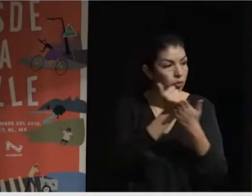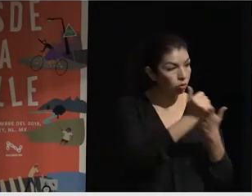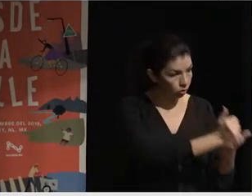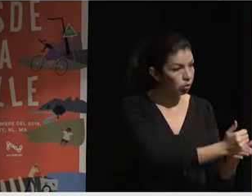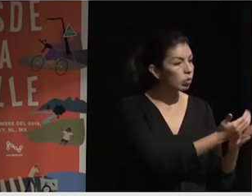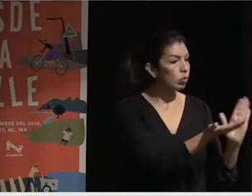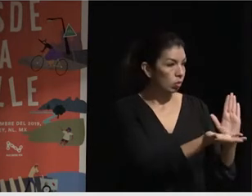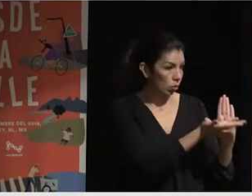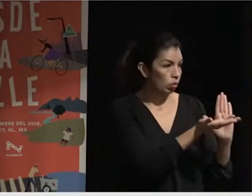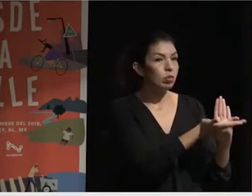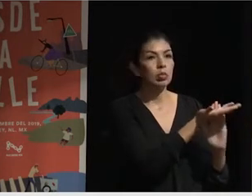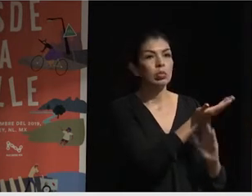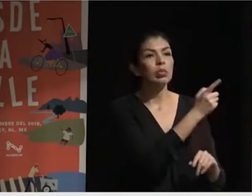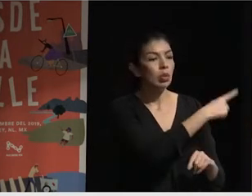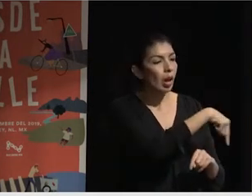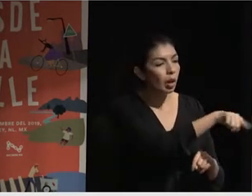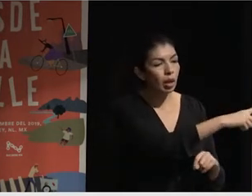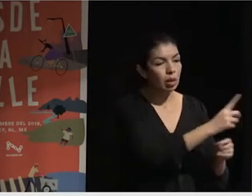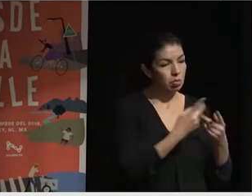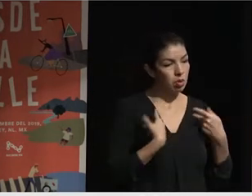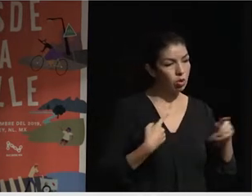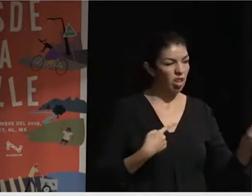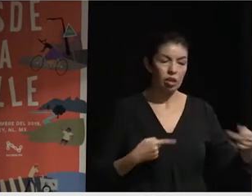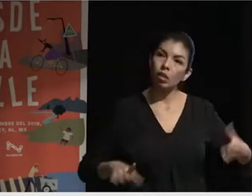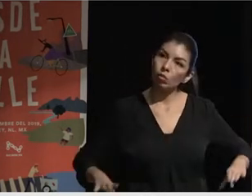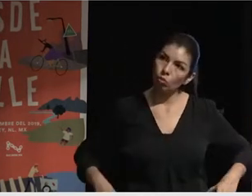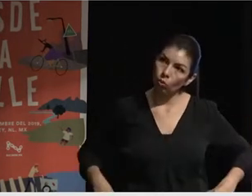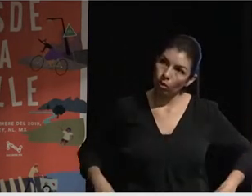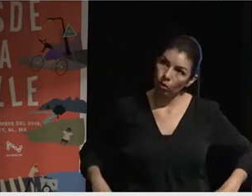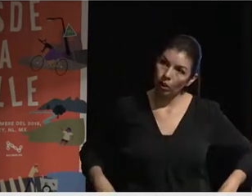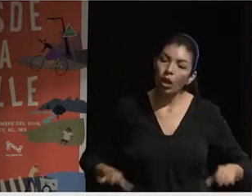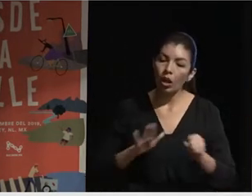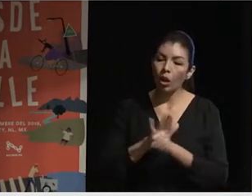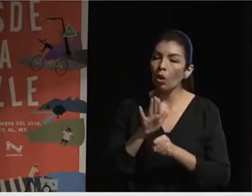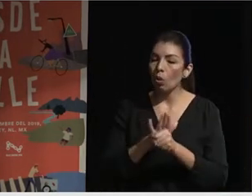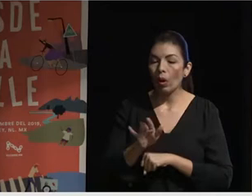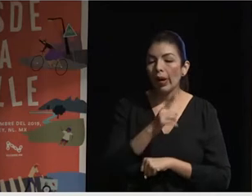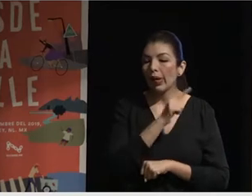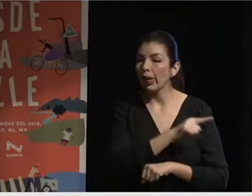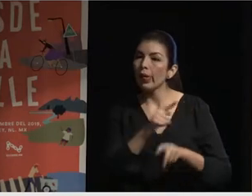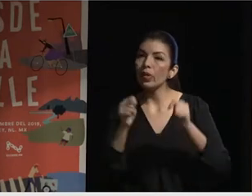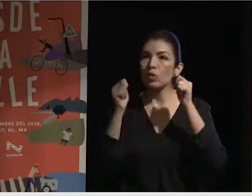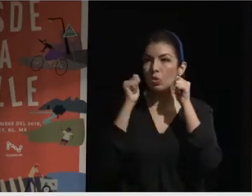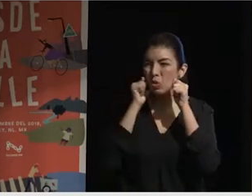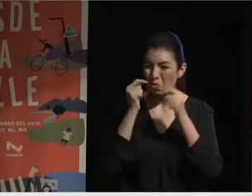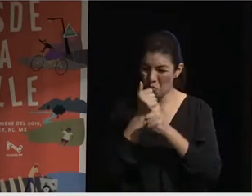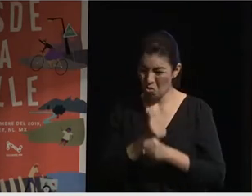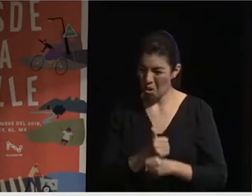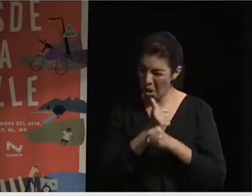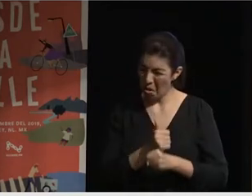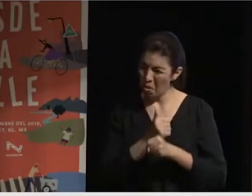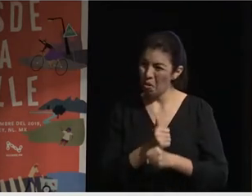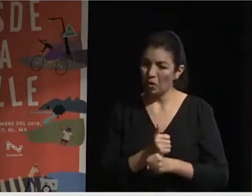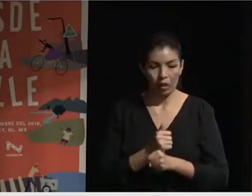resiliencia. Esa es la herramienta, esa es la tecnología y ese es el ingrediente que le falta a nuestros proyectos. Y no la